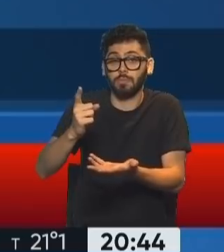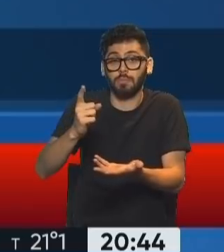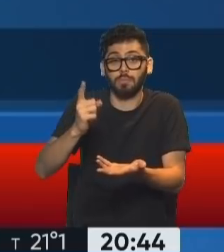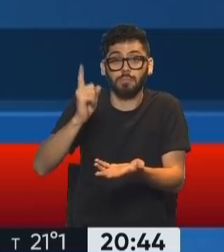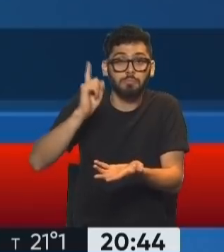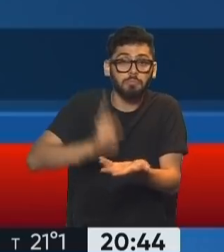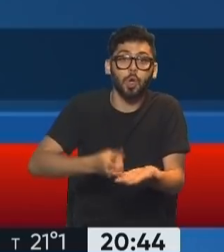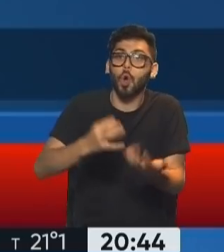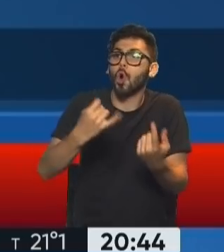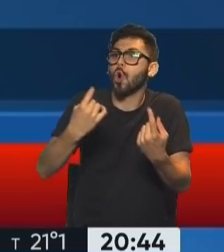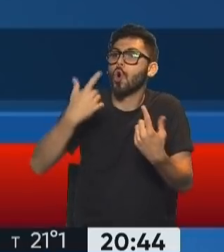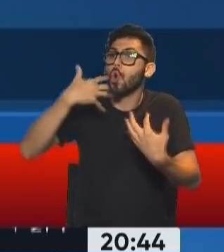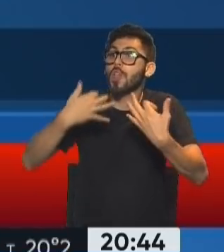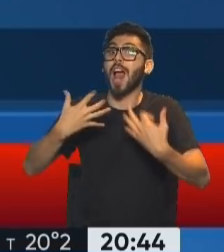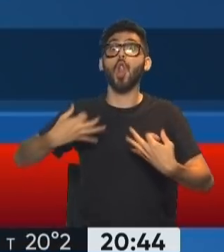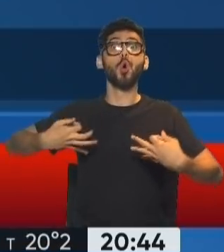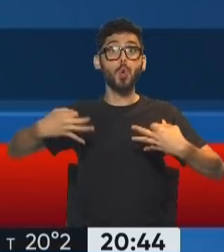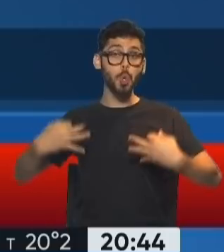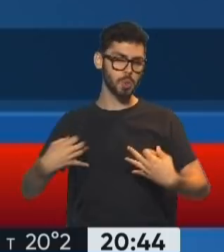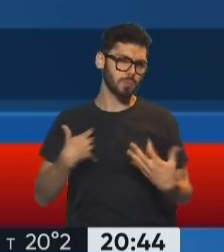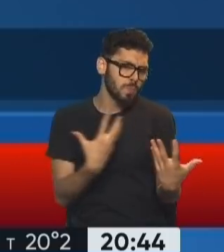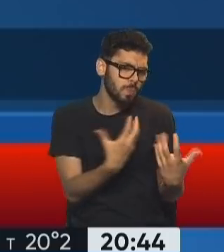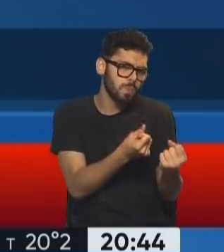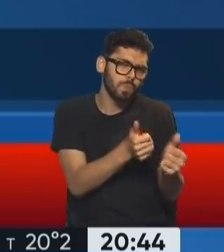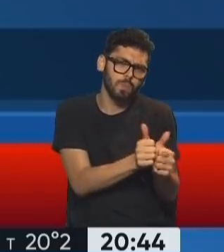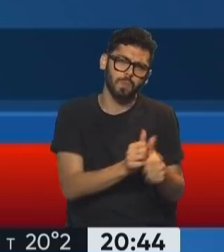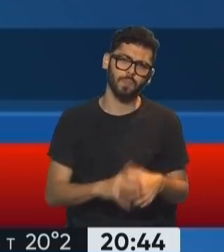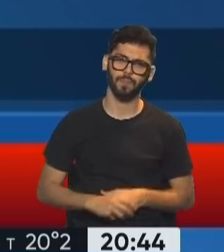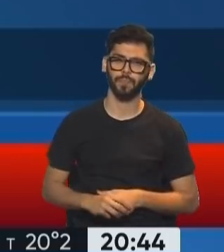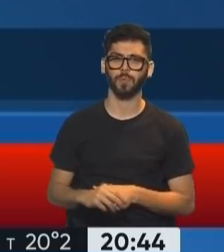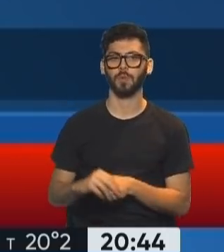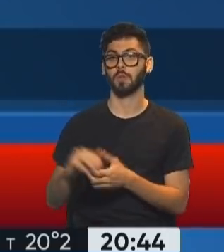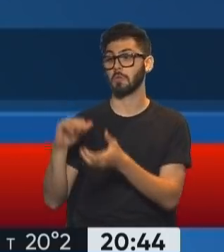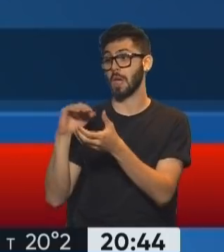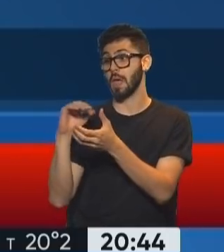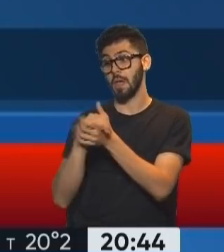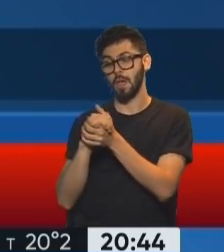fallos, a decisiones judiciales justas. El radicalismo quiere un candidato